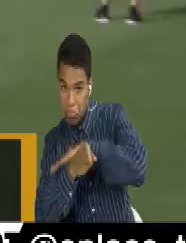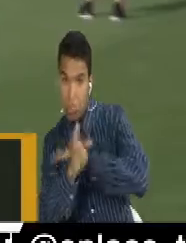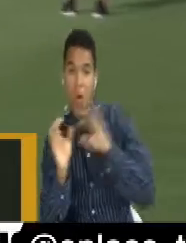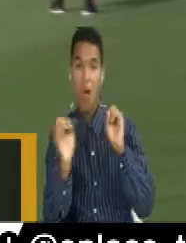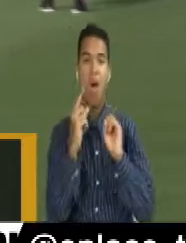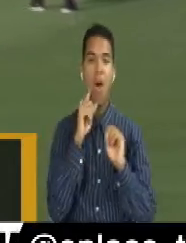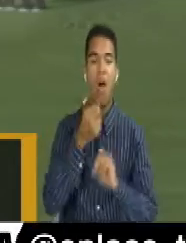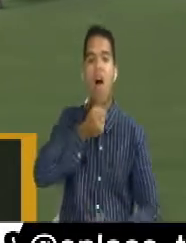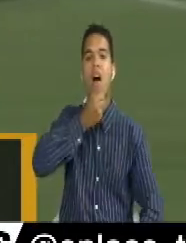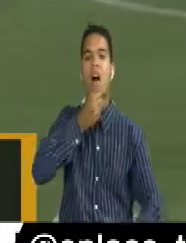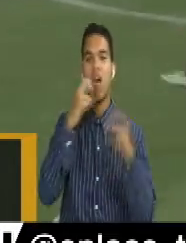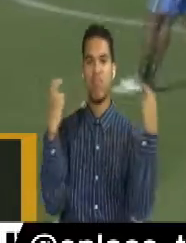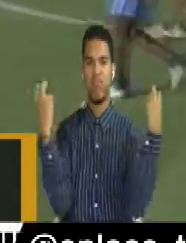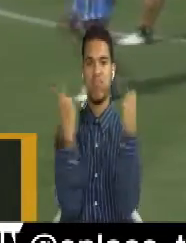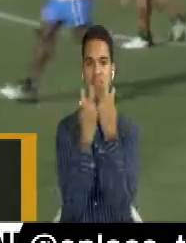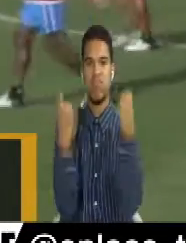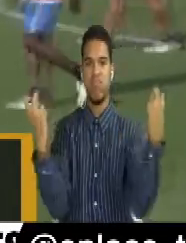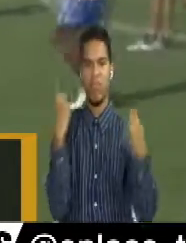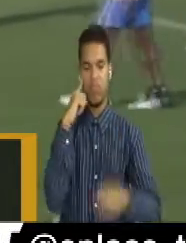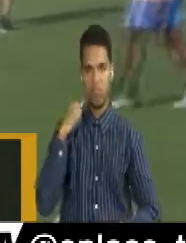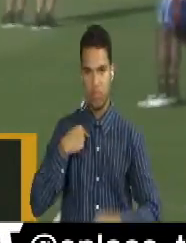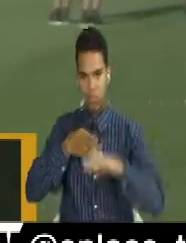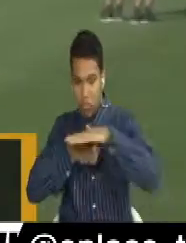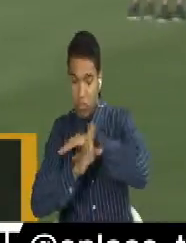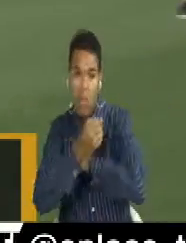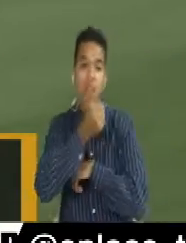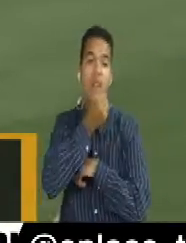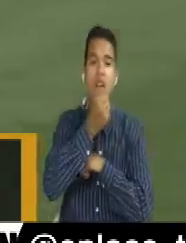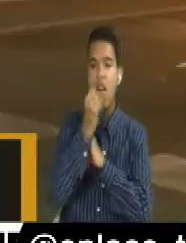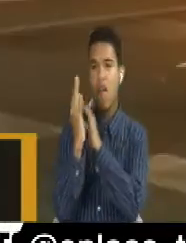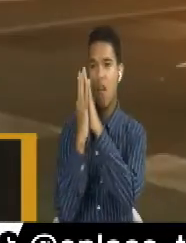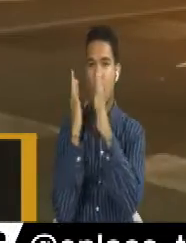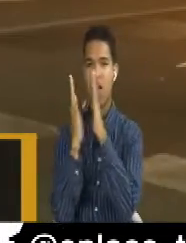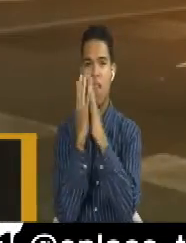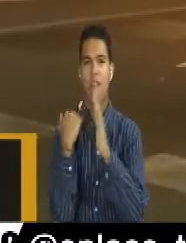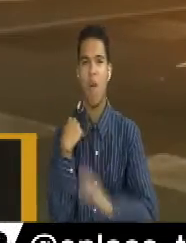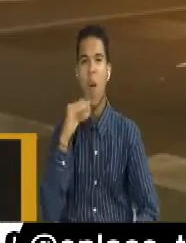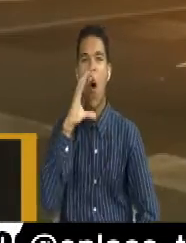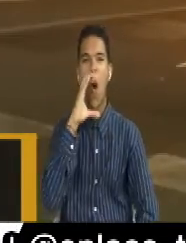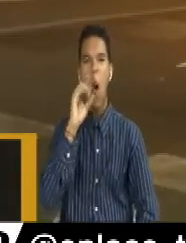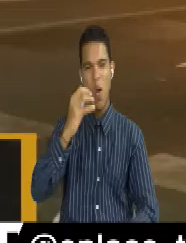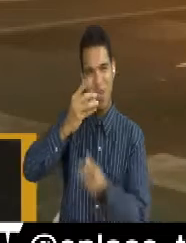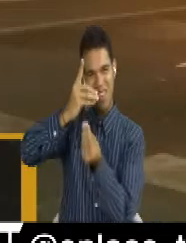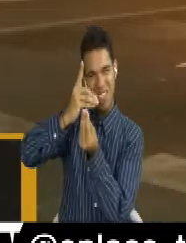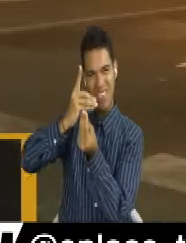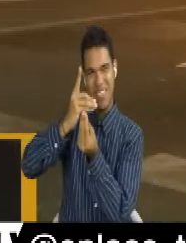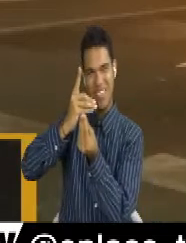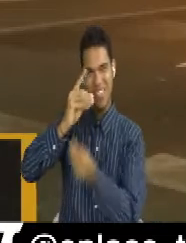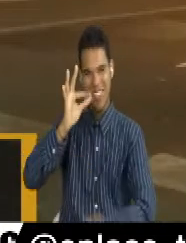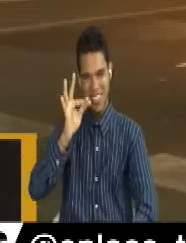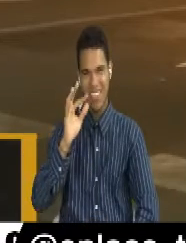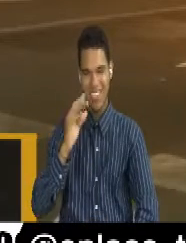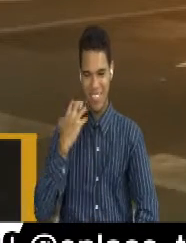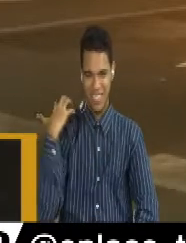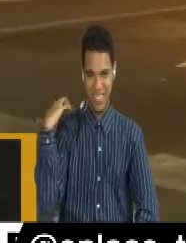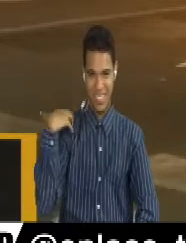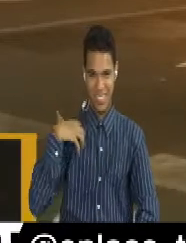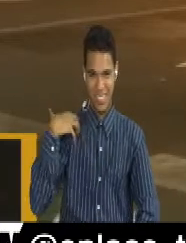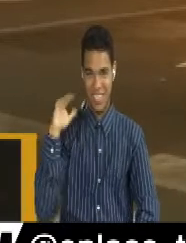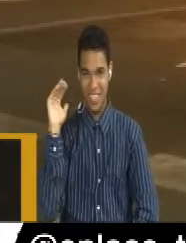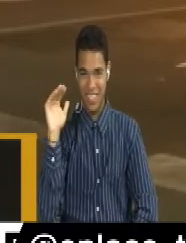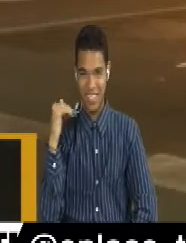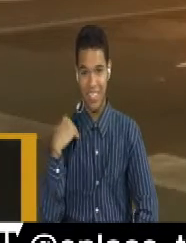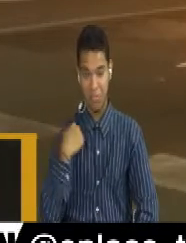conferencia de prensa donde estará dialogando con los medios el profesor José Néstor Pekerman, para estar ahí presentes con nuestra cámara y